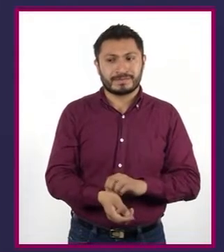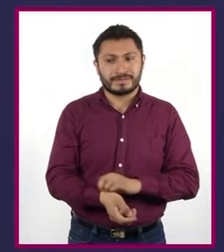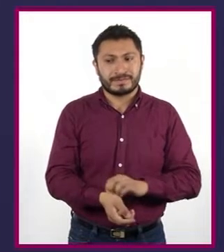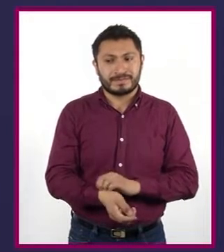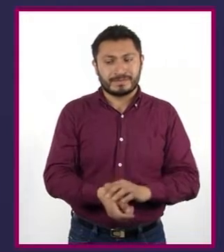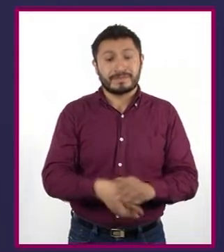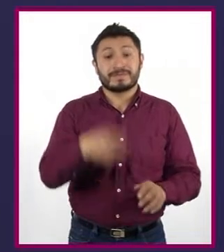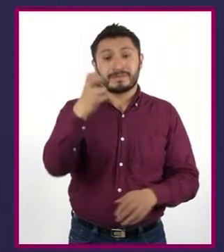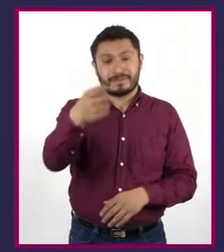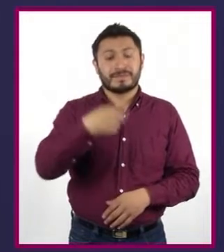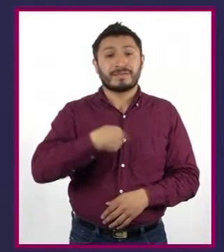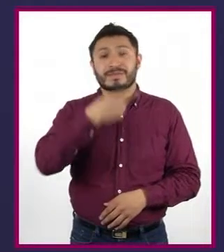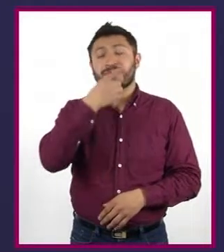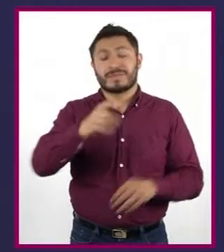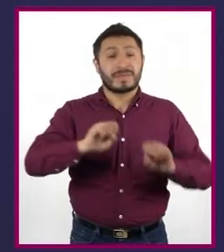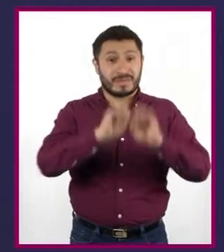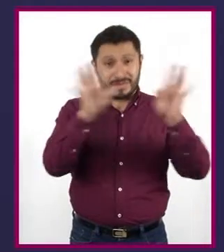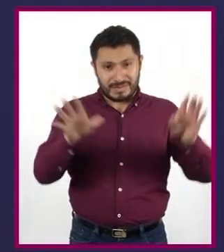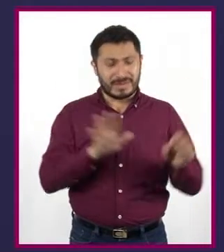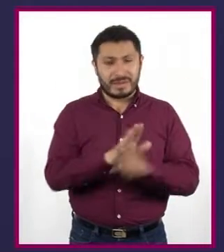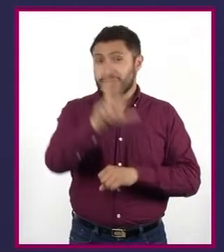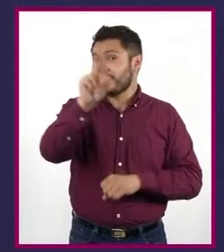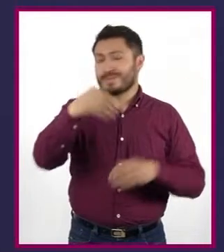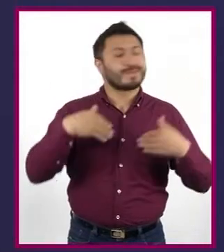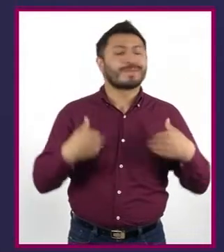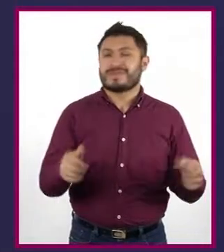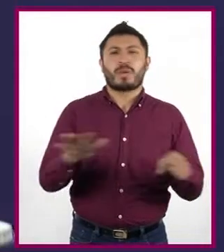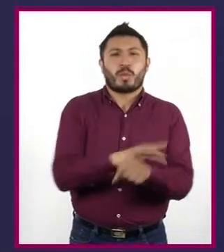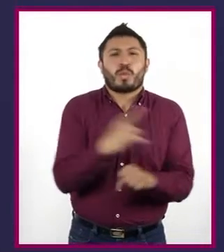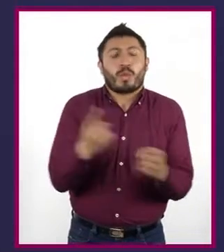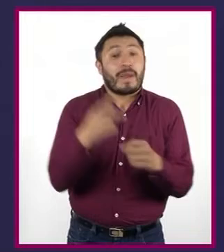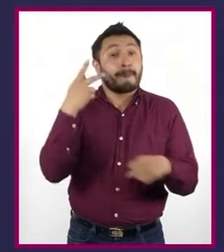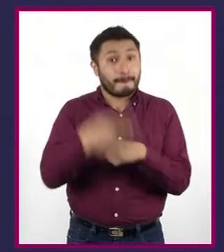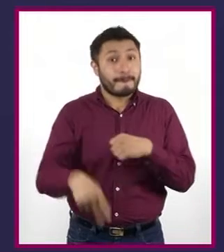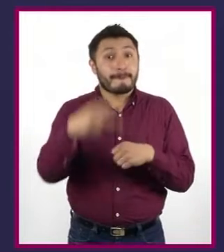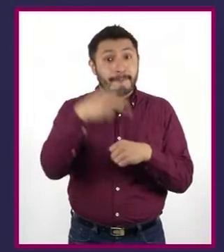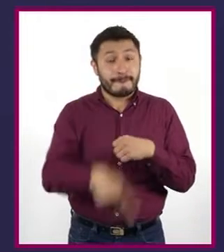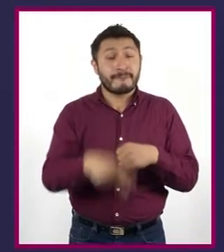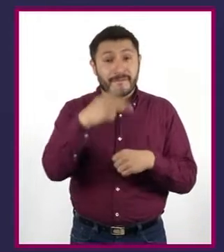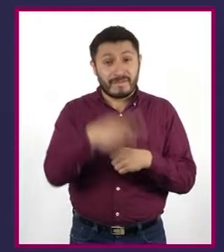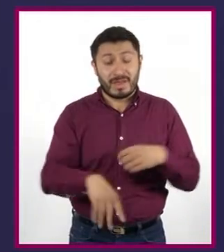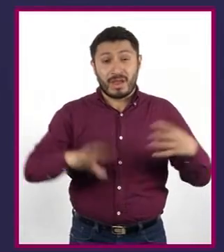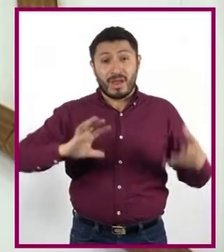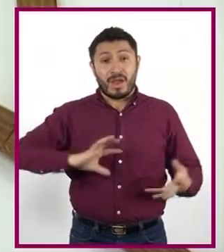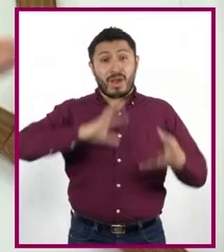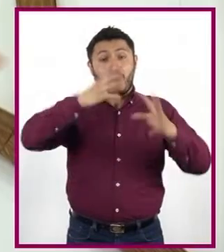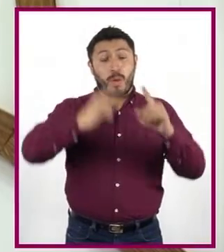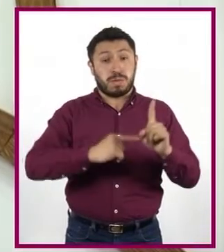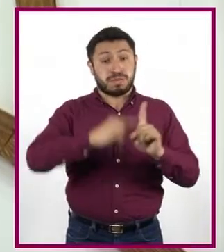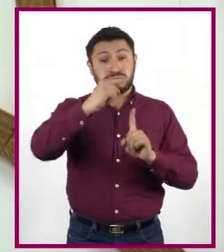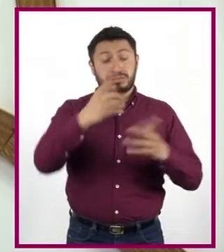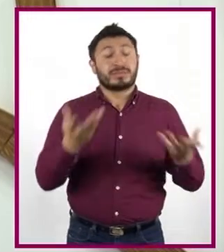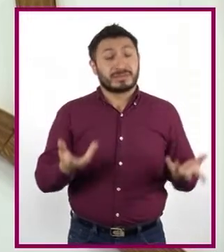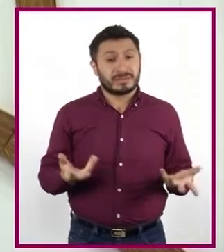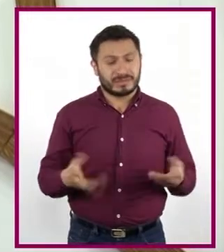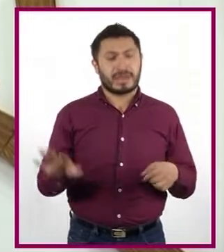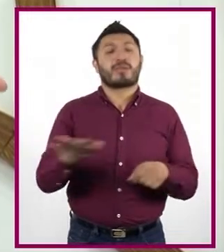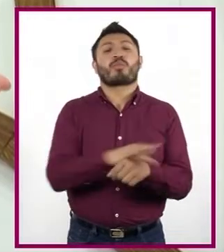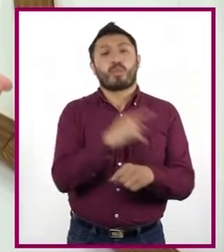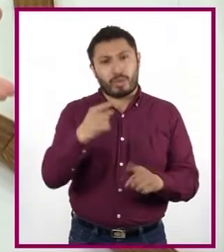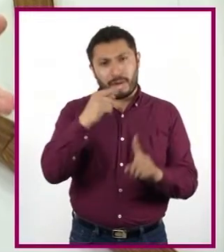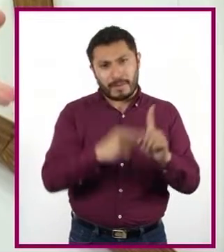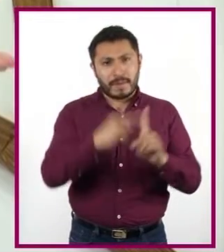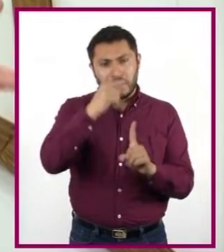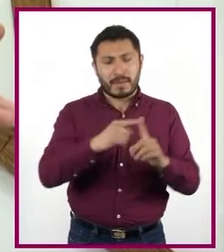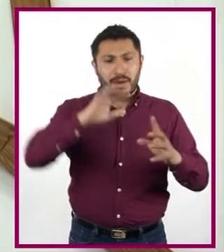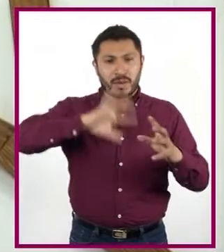Eso me quedó más claro. Lo que no entiendo es por qué es tan peligroso el calentamiento global. Porque las temperaturas de